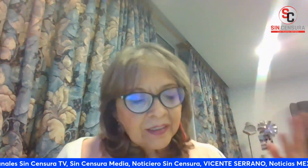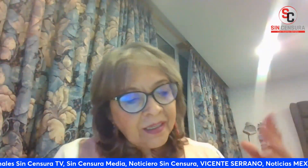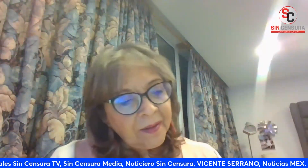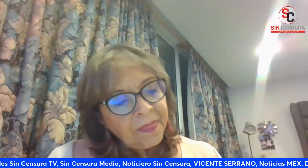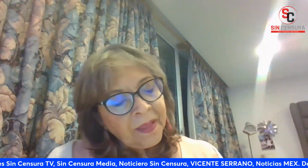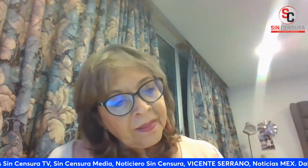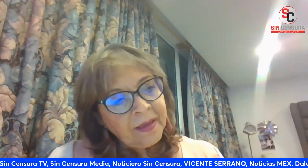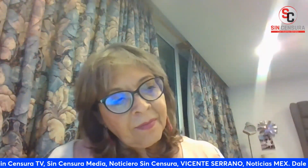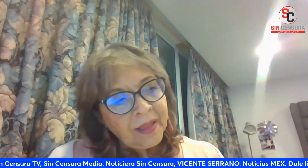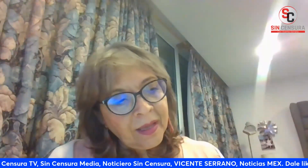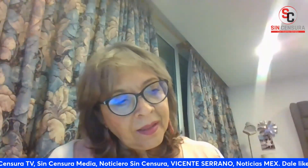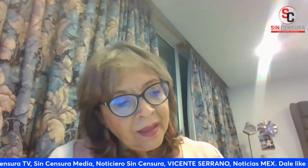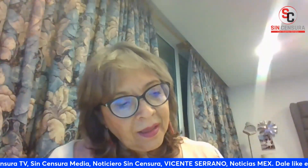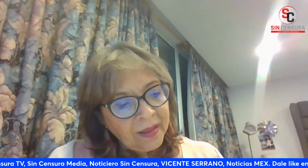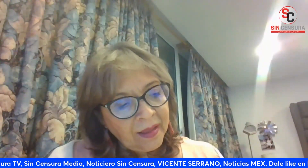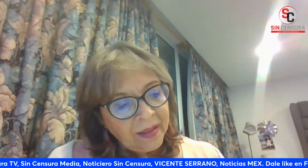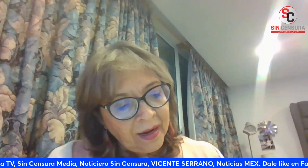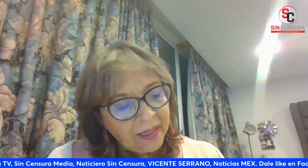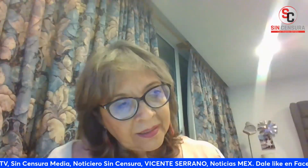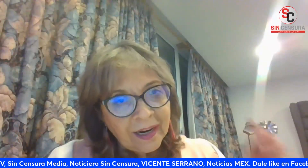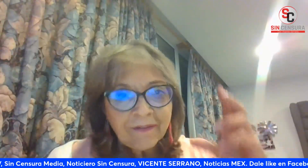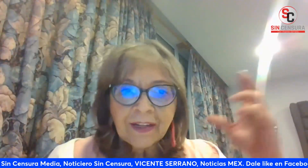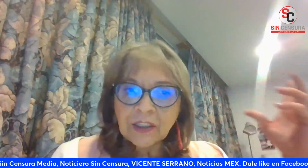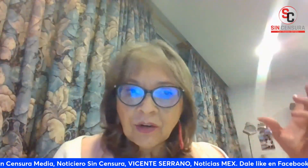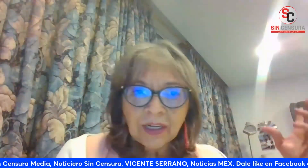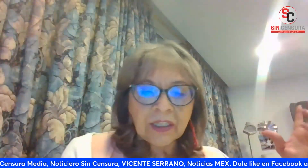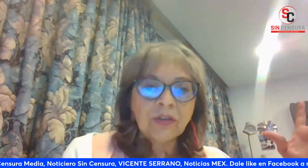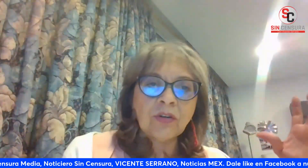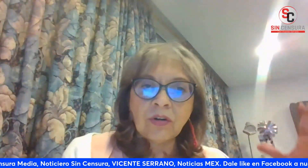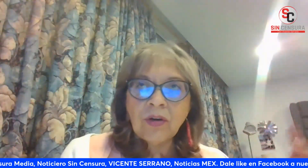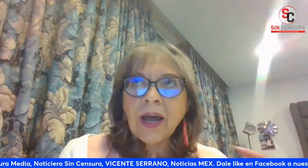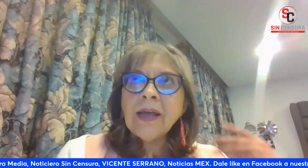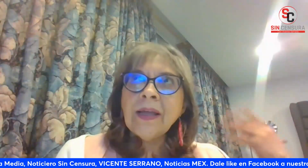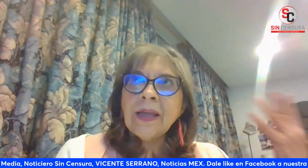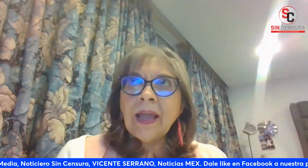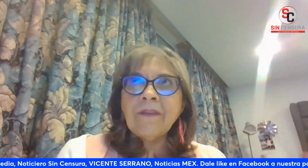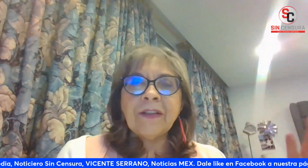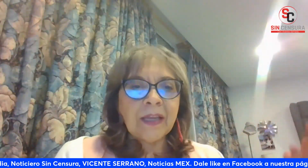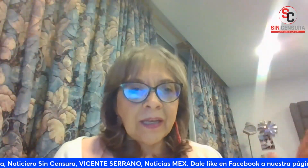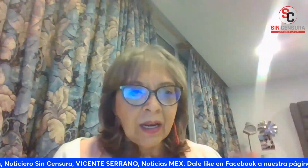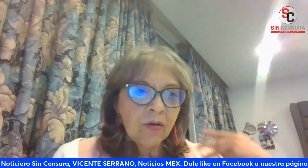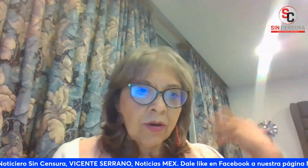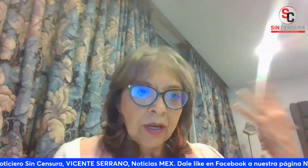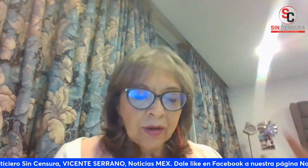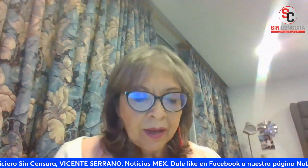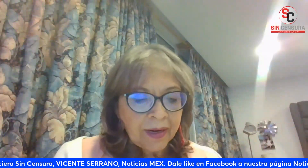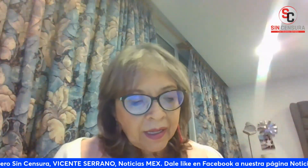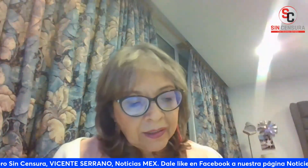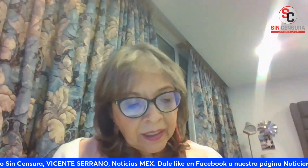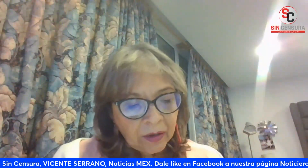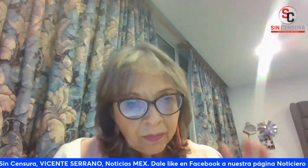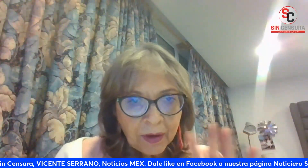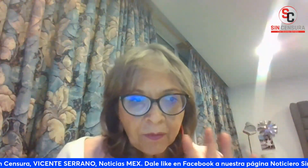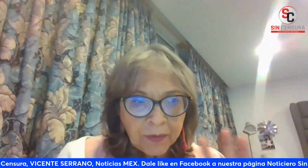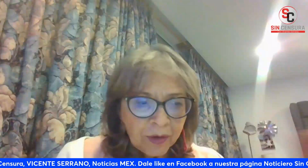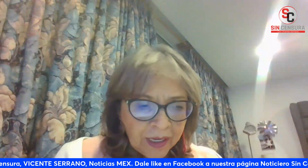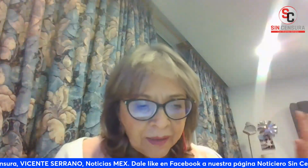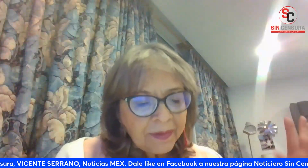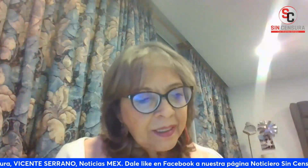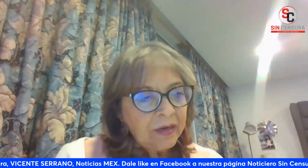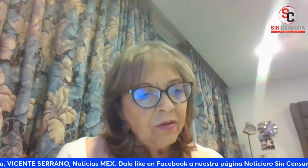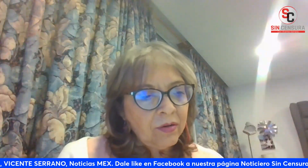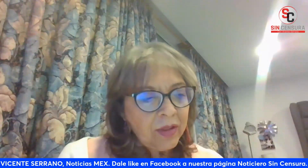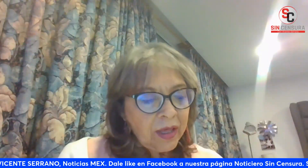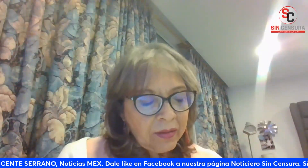uno es este tema de las reflexiones en torno a el fentanilo y lo que habría que hacer y no. Pero yo